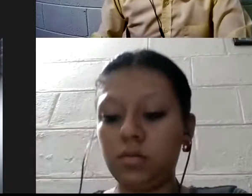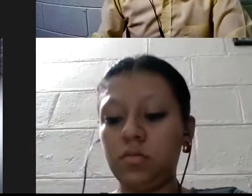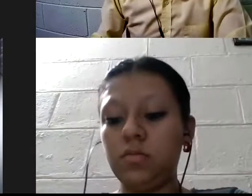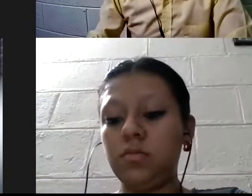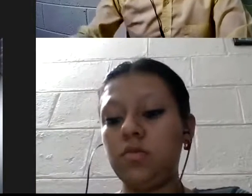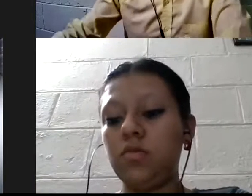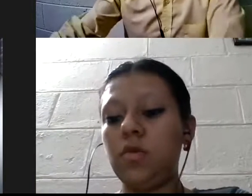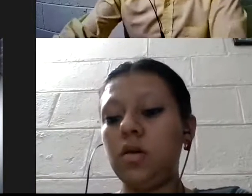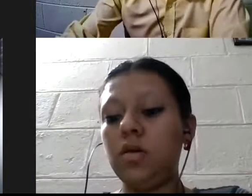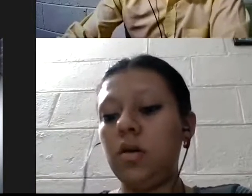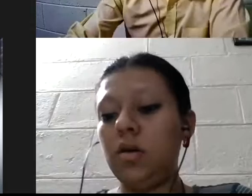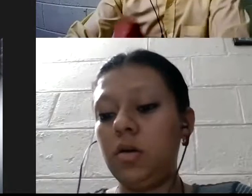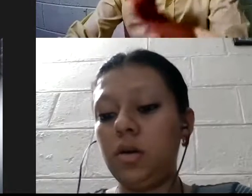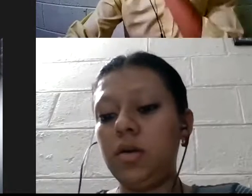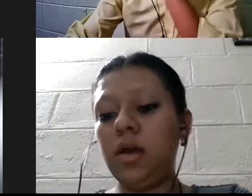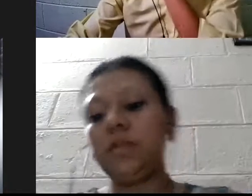¿Qué vamos a hacer?